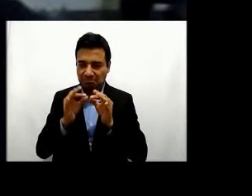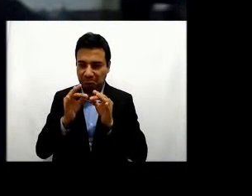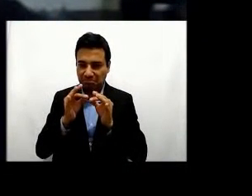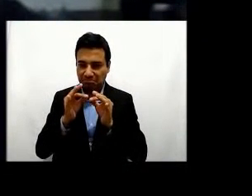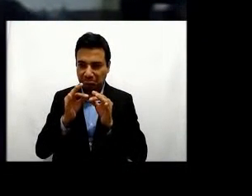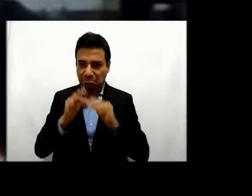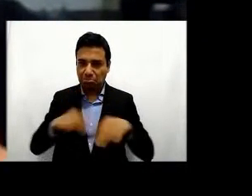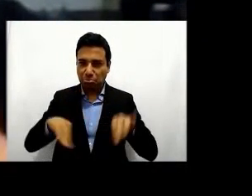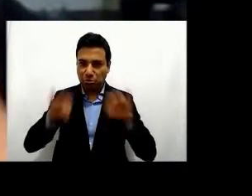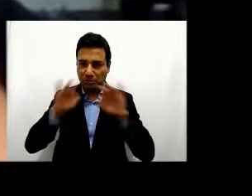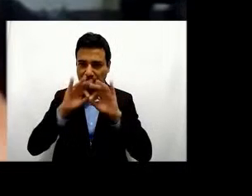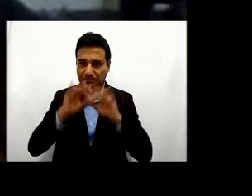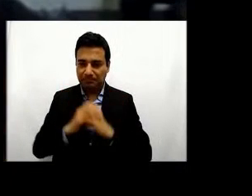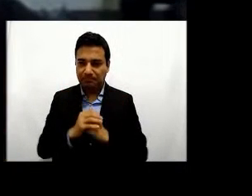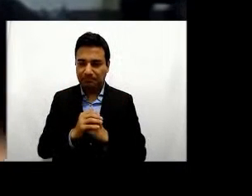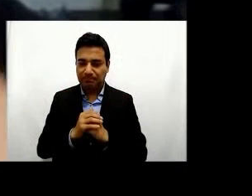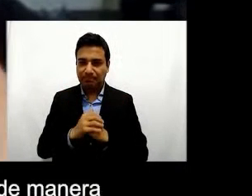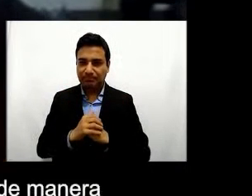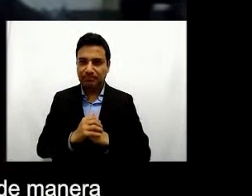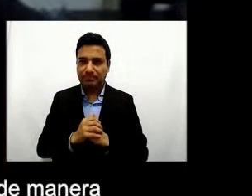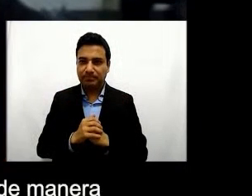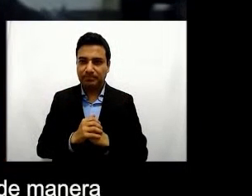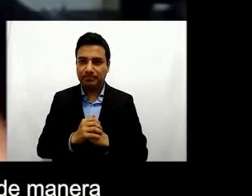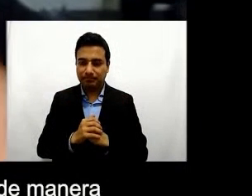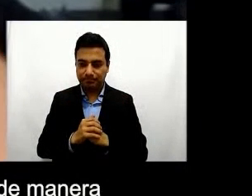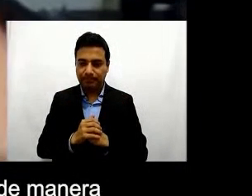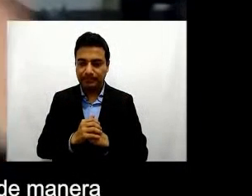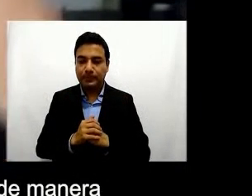hacia el sector cultural, debe